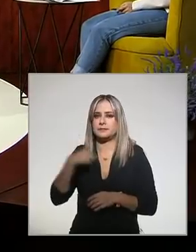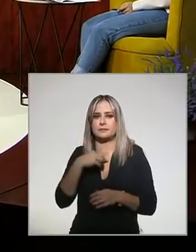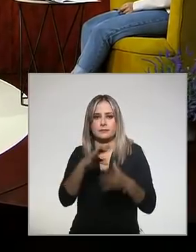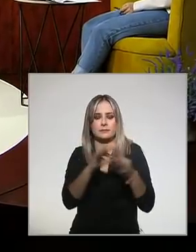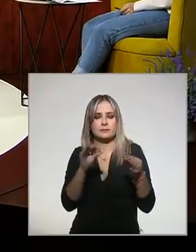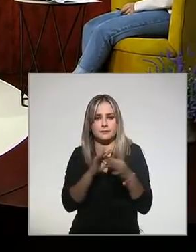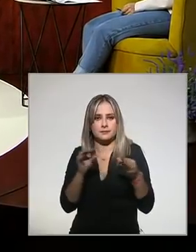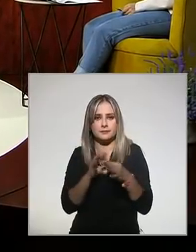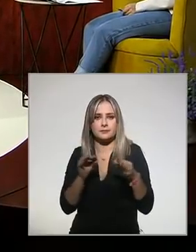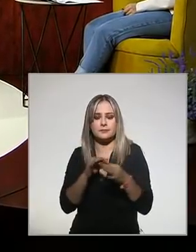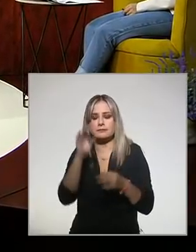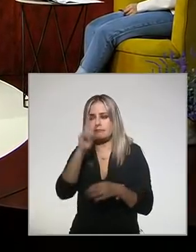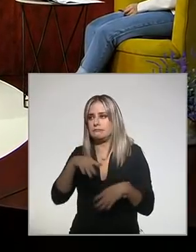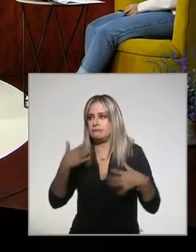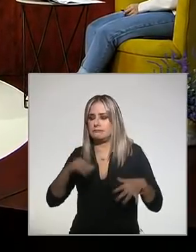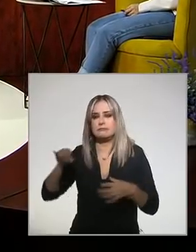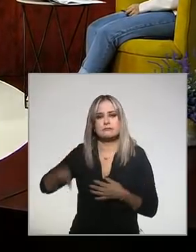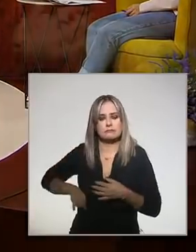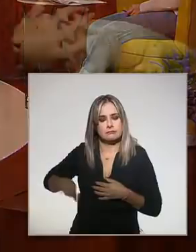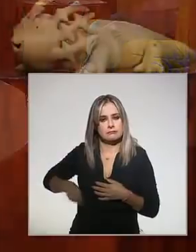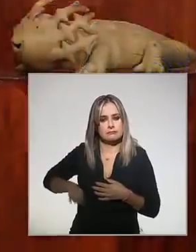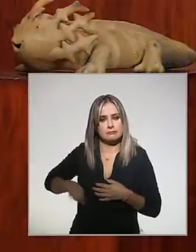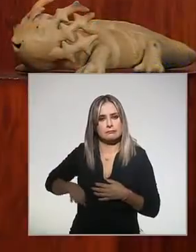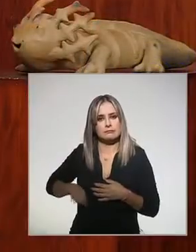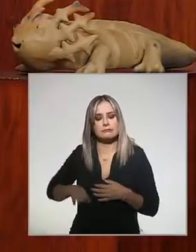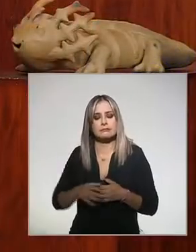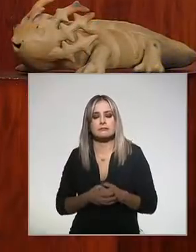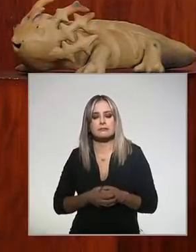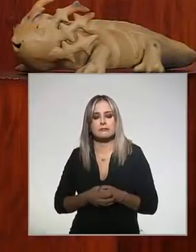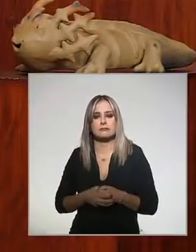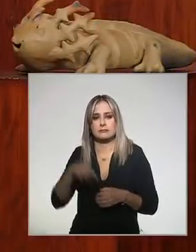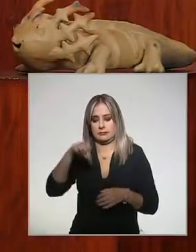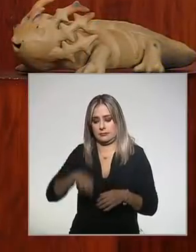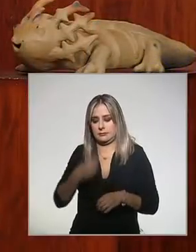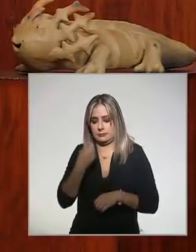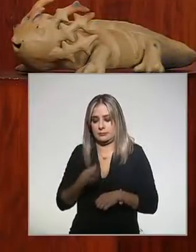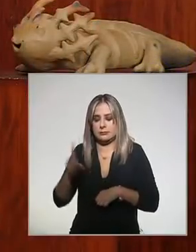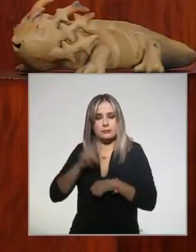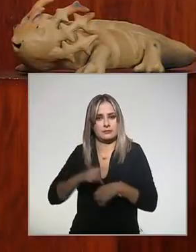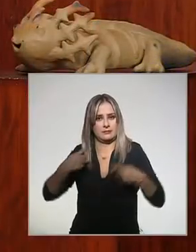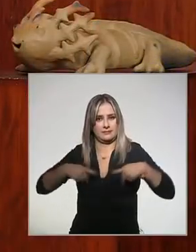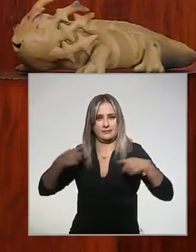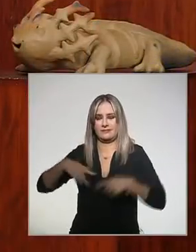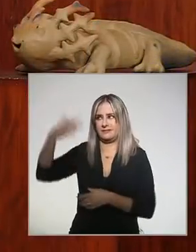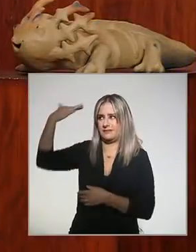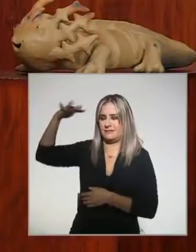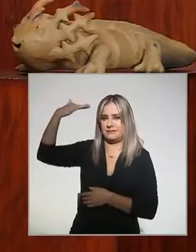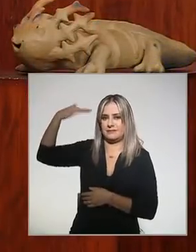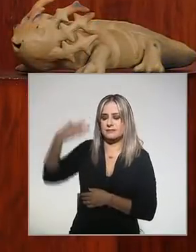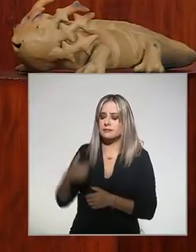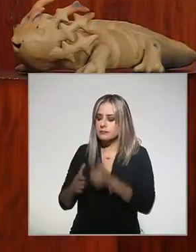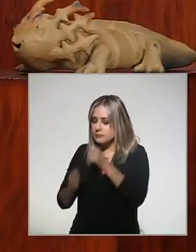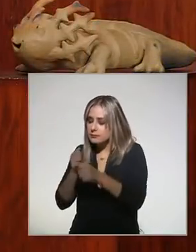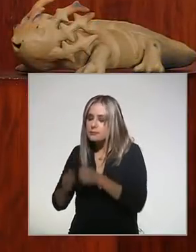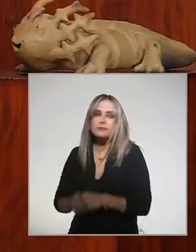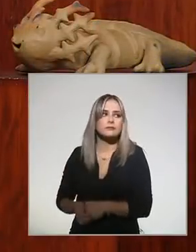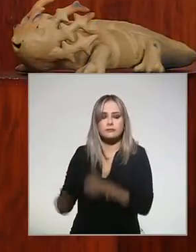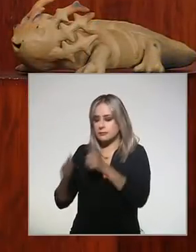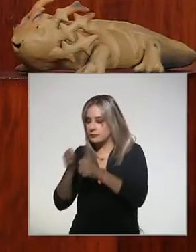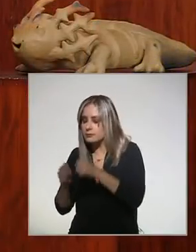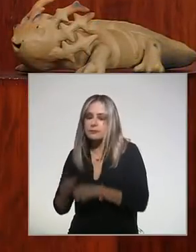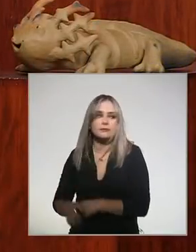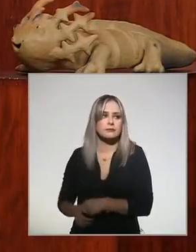hace sumamente interesante. Al día, una persona adulta en promedio revisa su celular unas 80